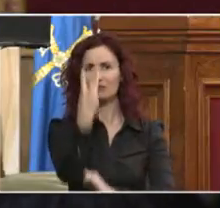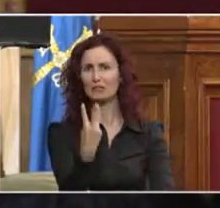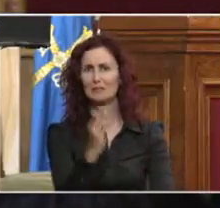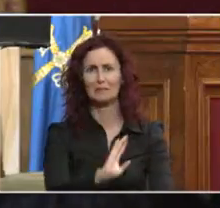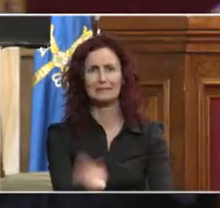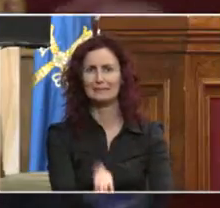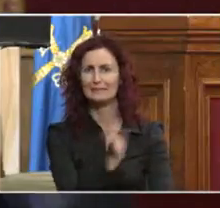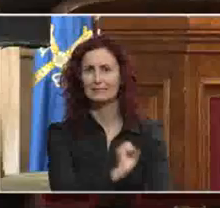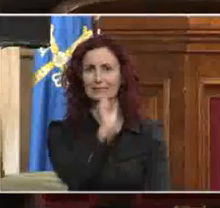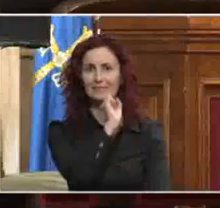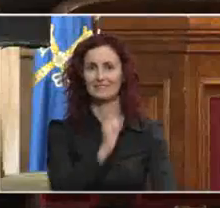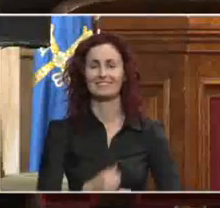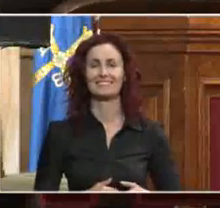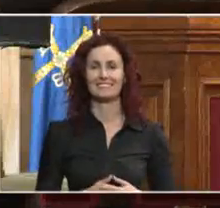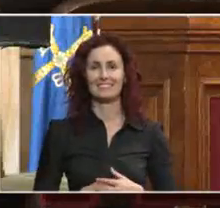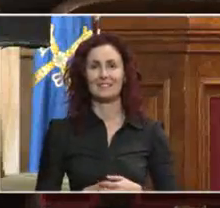Terminamos poco haciendo dos.